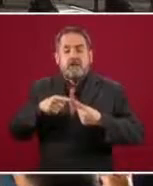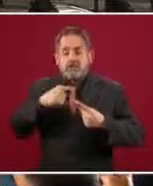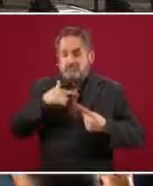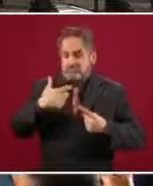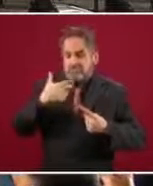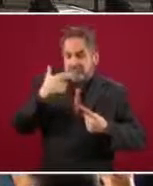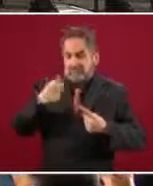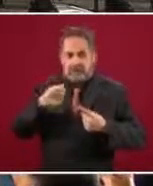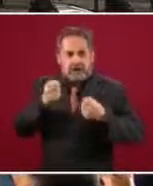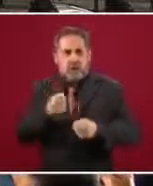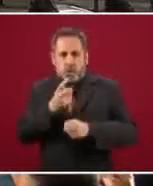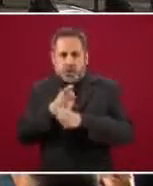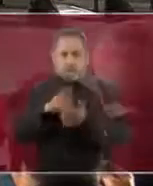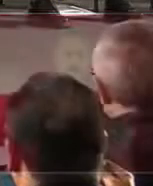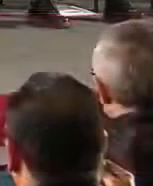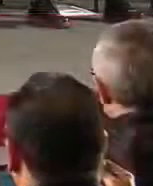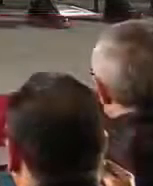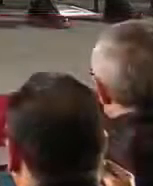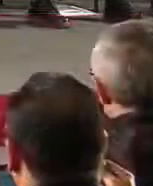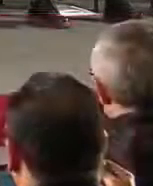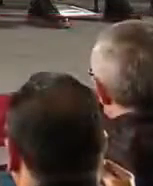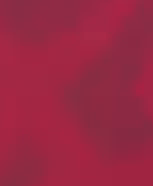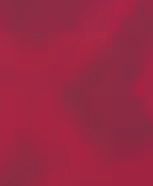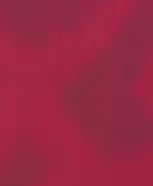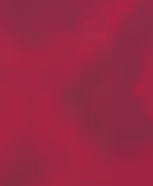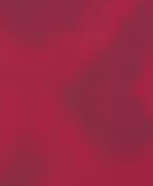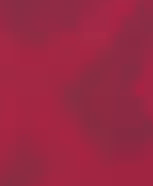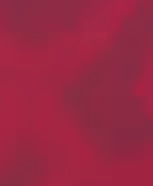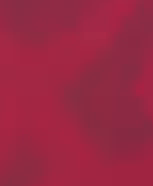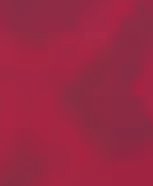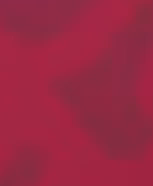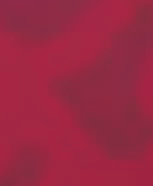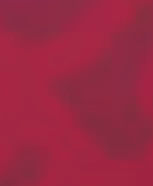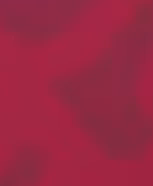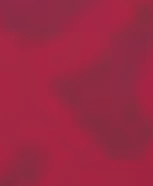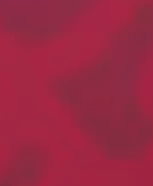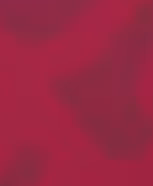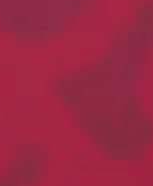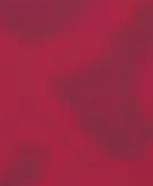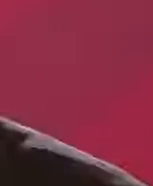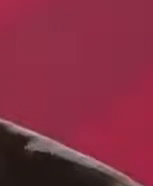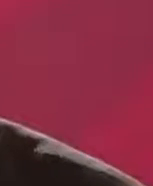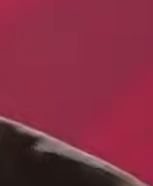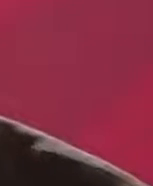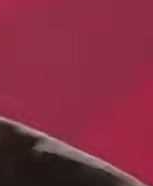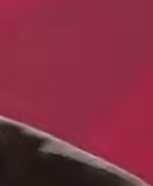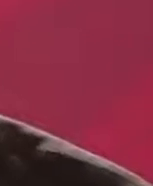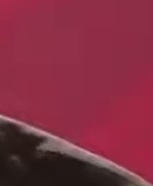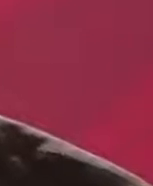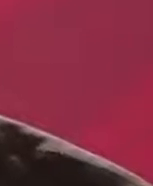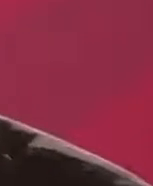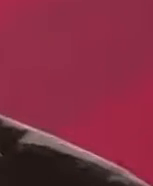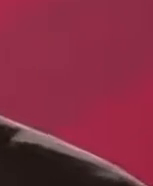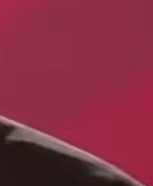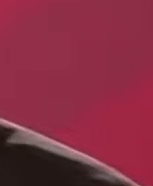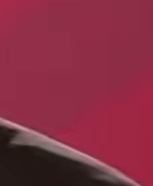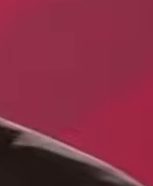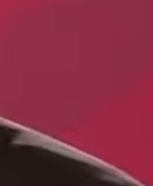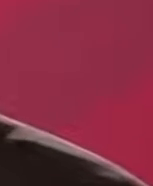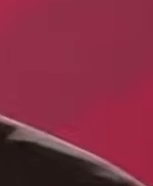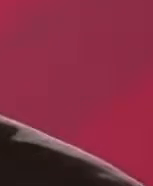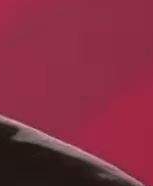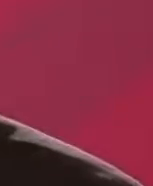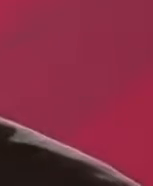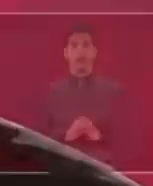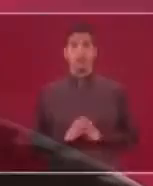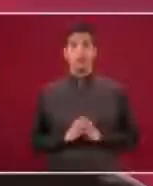lógica de seguridad pública y seguiremos siendo implacables en combatir el tráfico, comercialización de drogas,